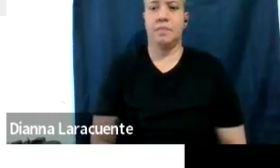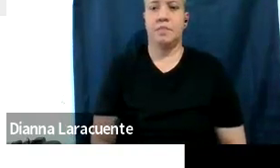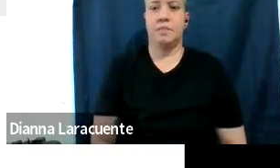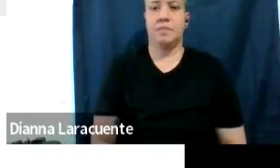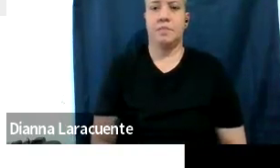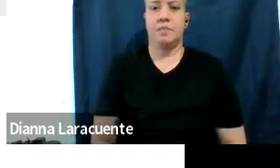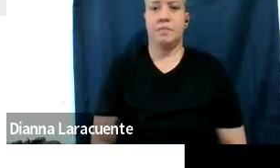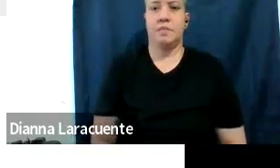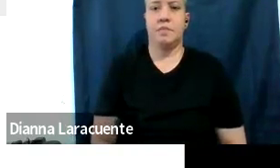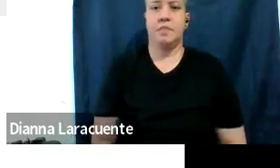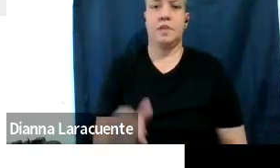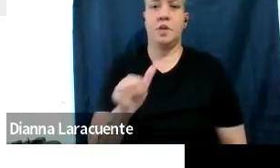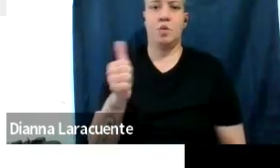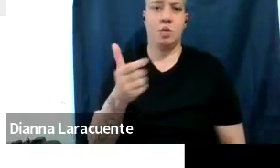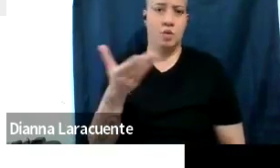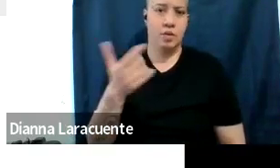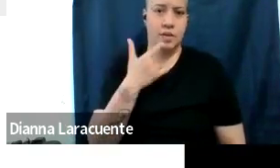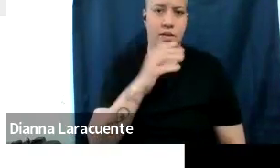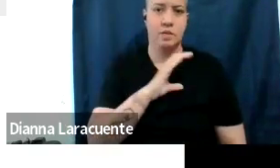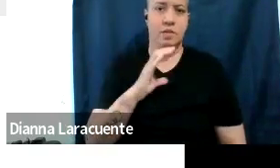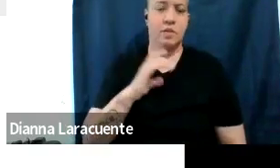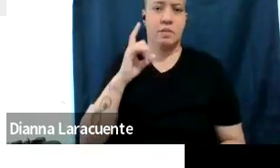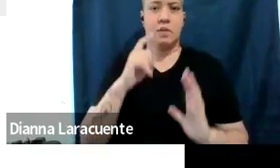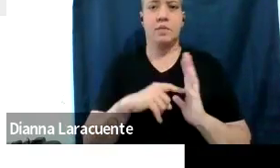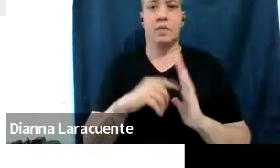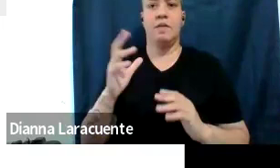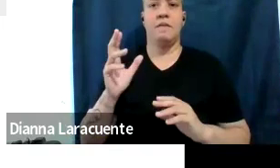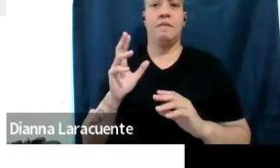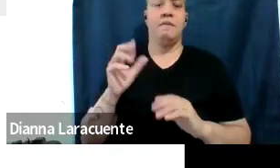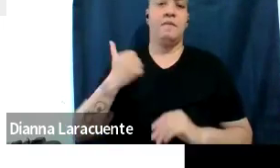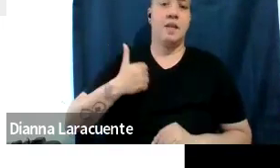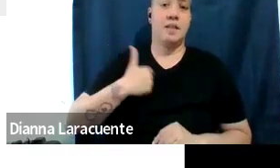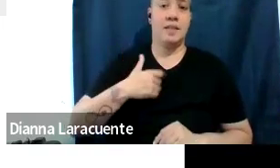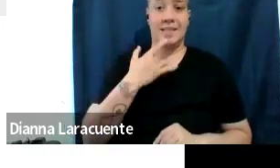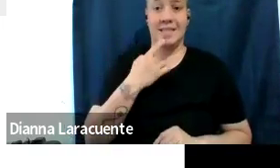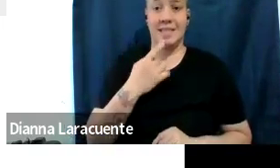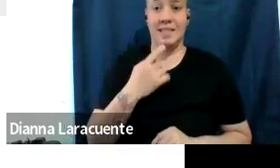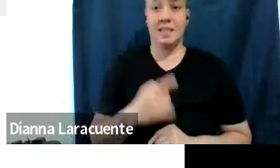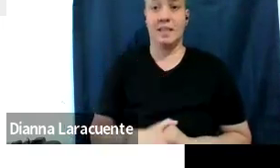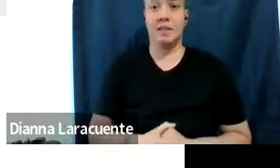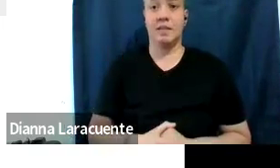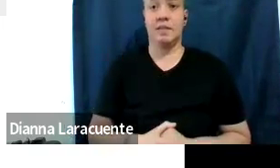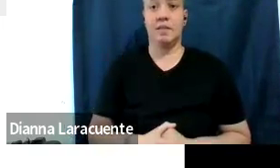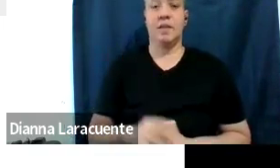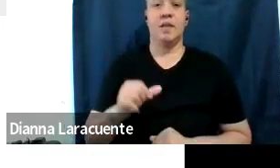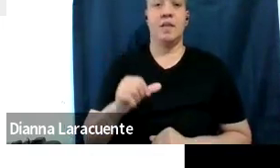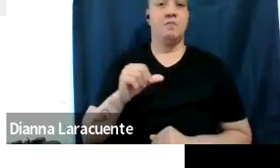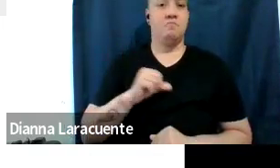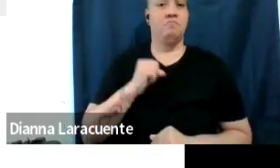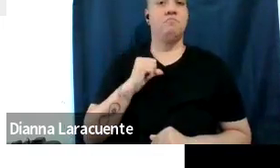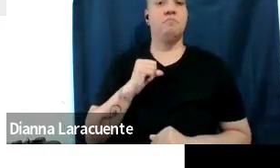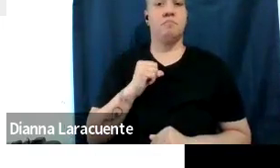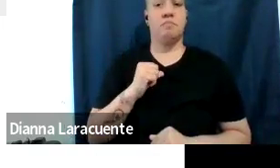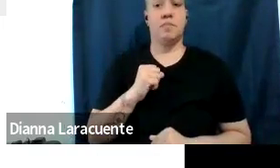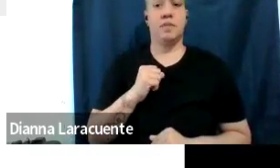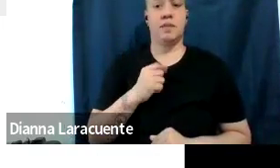Es otra cosa que él dice en el Congreso, pero fíjense qué valiente. Él decía que él se enorgullecía de decir